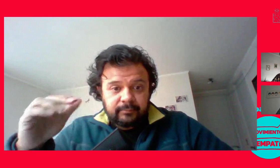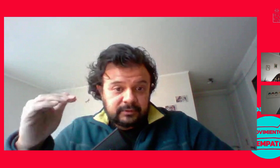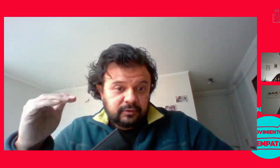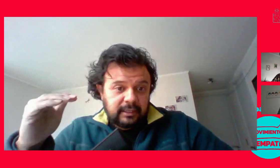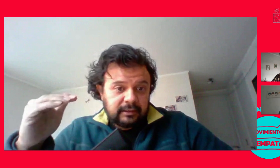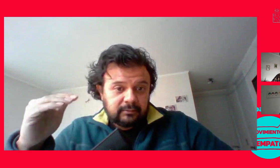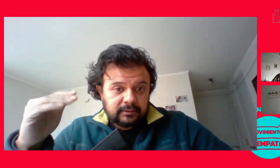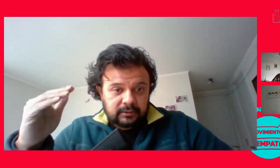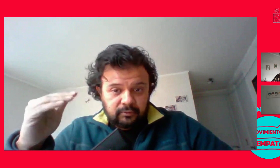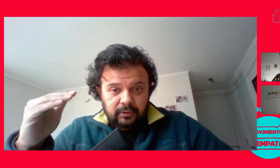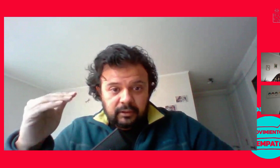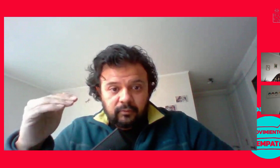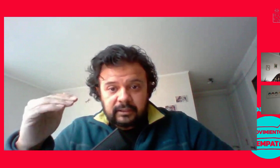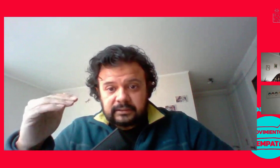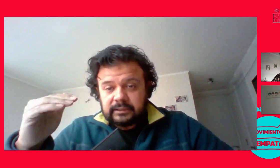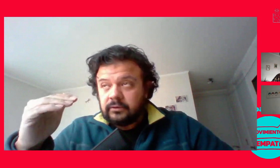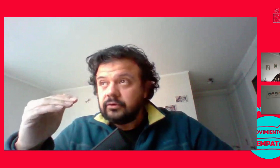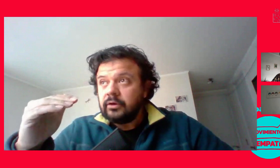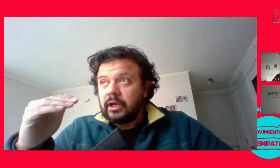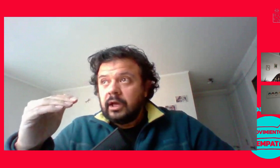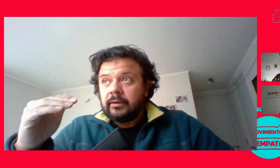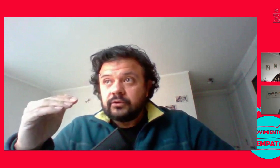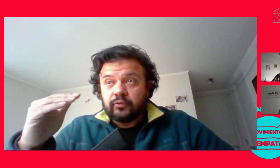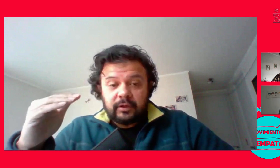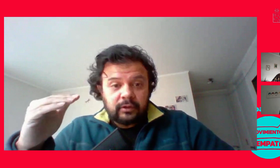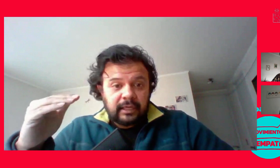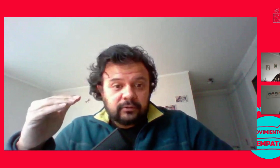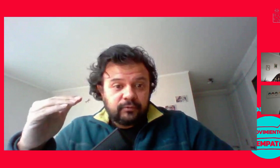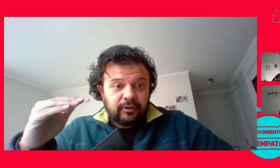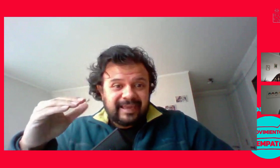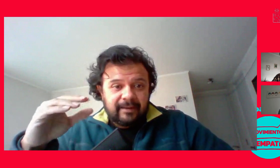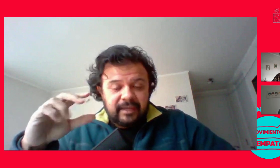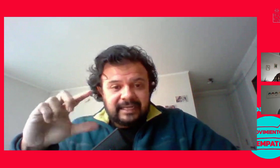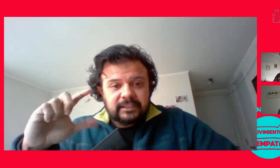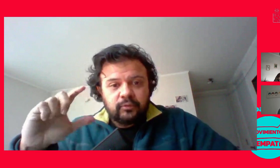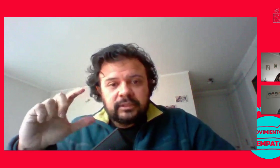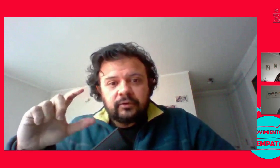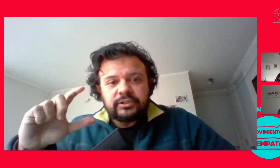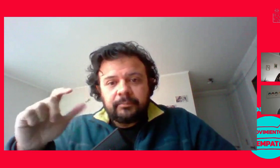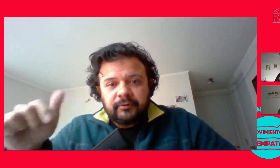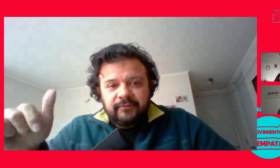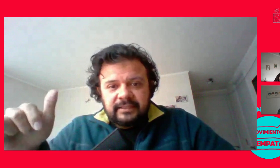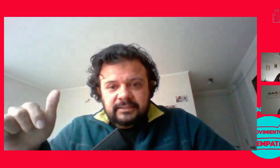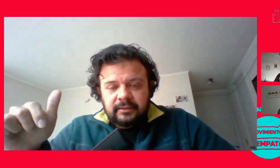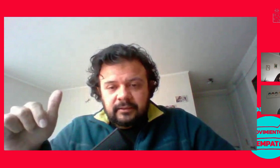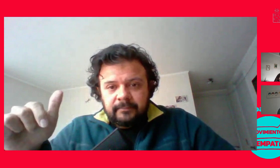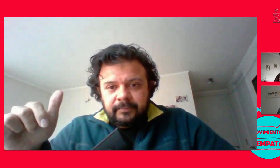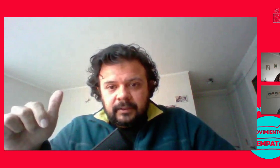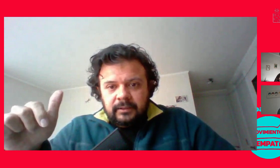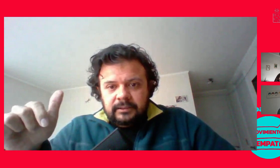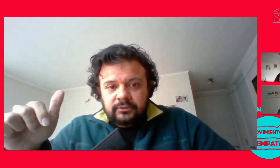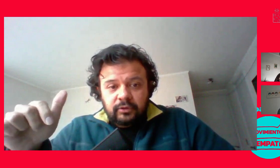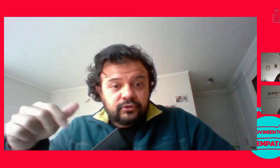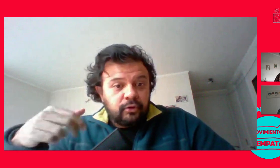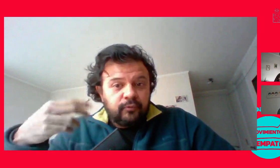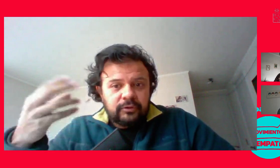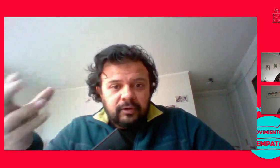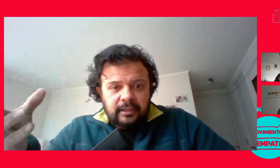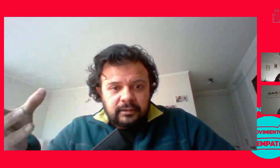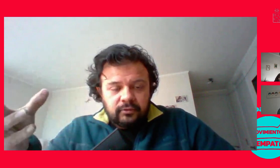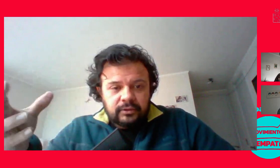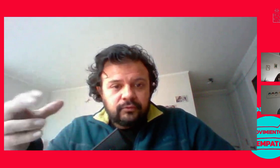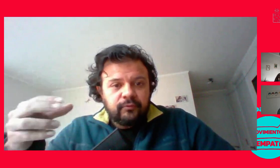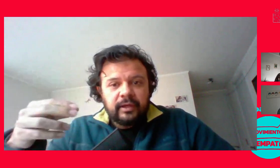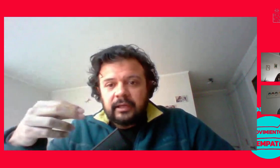cual las personas, ¿cierto?, menores de 45, menores de 45, claro, tuvieron que cambiar la segunda dosis por Pfizer, ¿cierto? Eso no